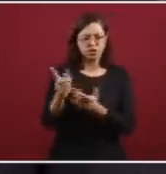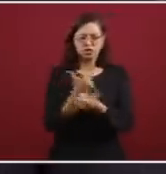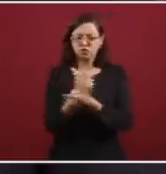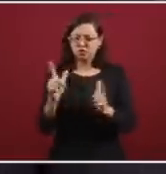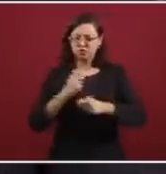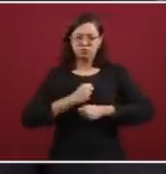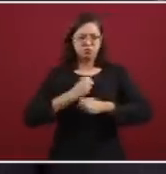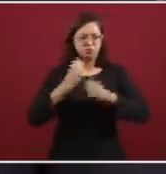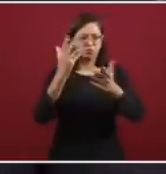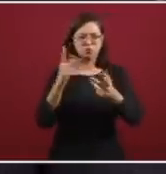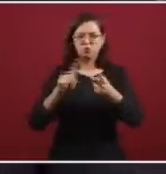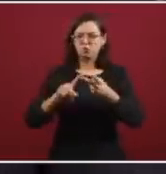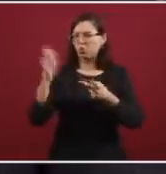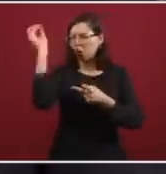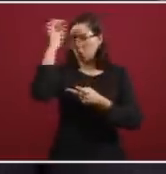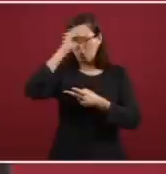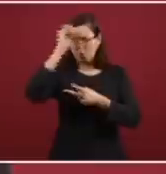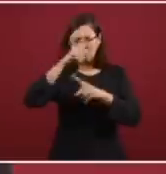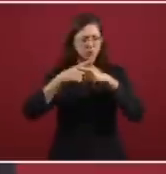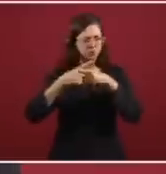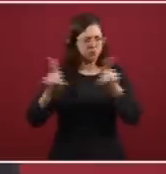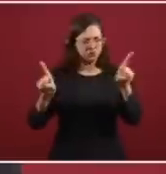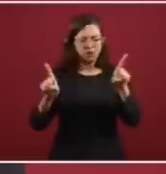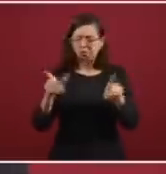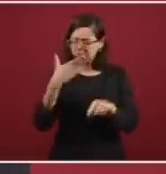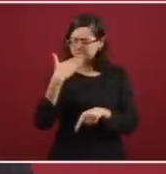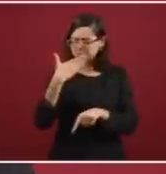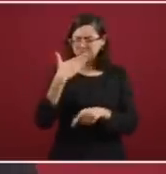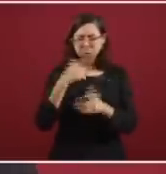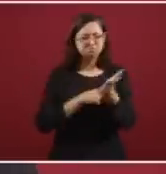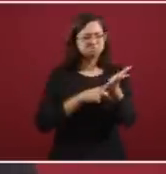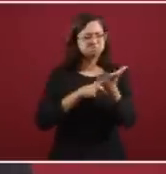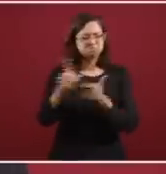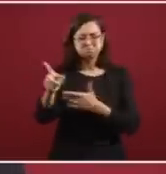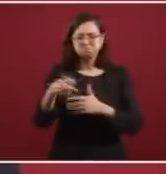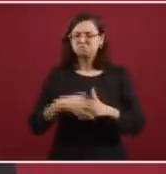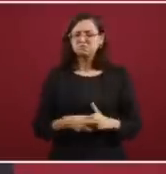disentir, y todos los